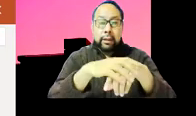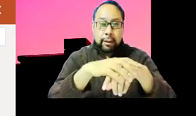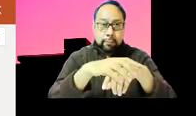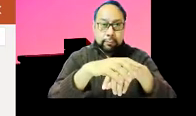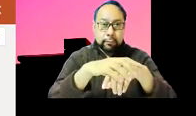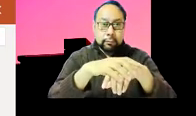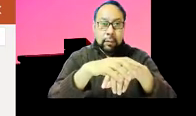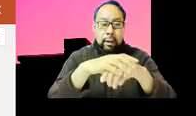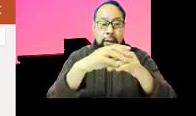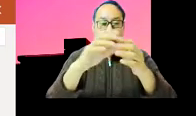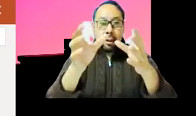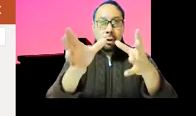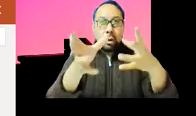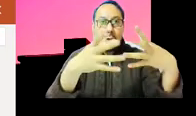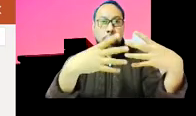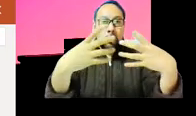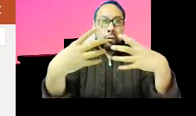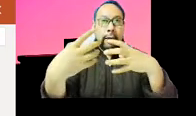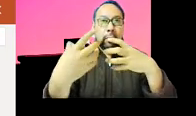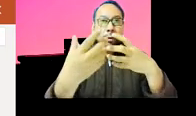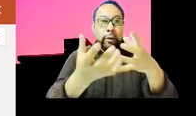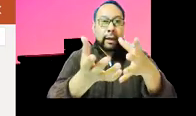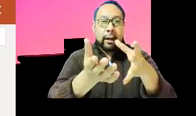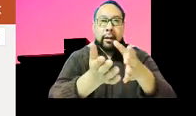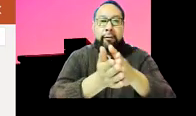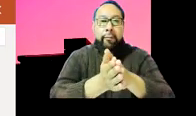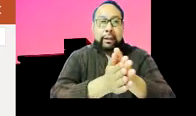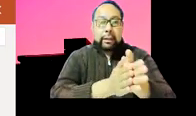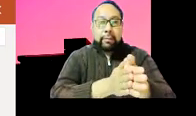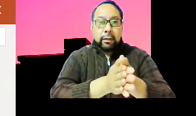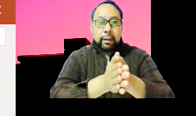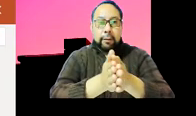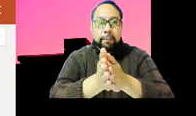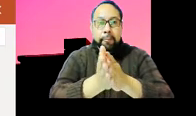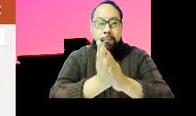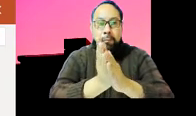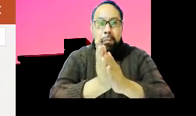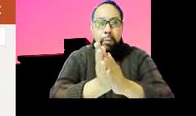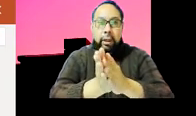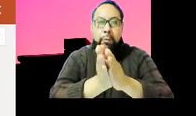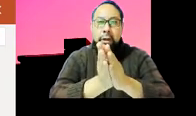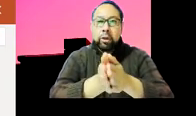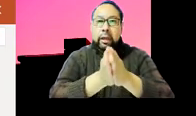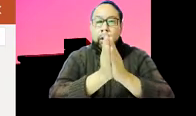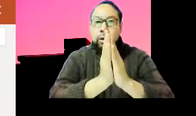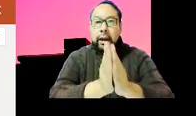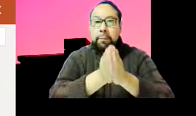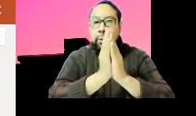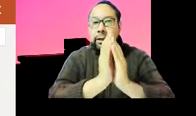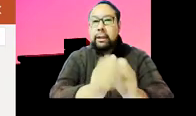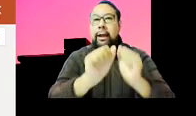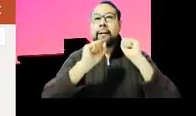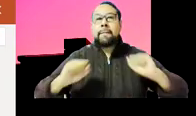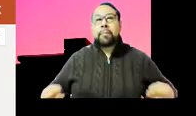de la mentira. Y es donde nosotros nos vamos a ubicar precisamente porque podemos